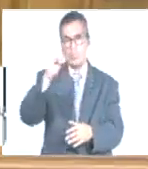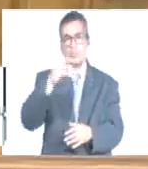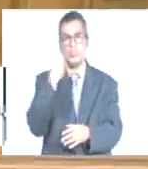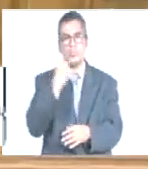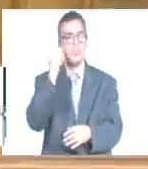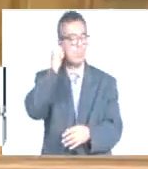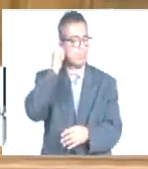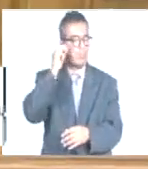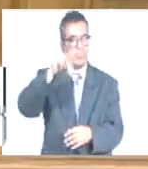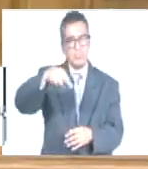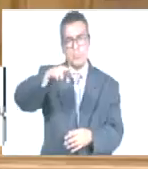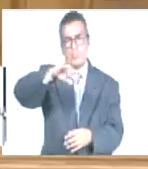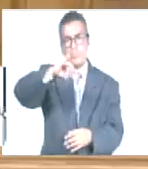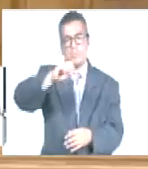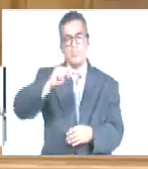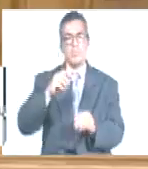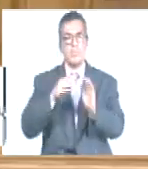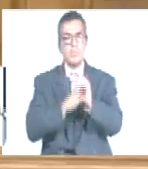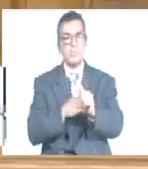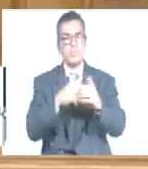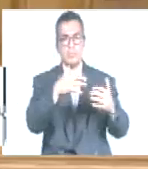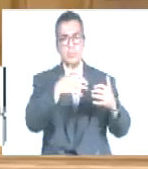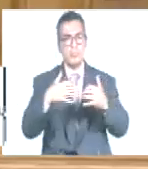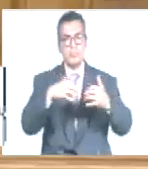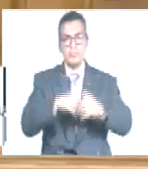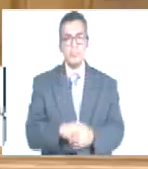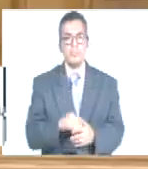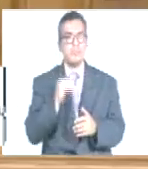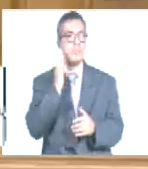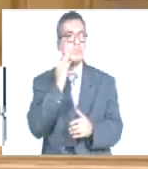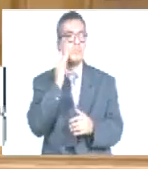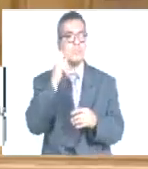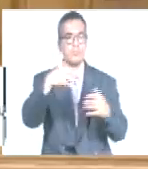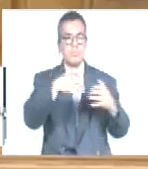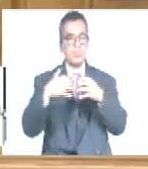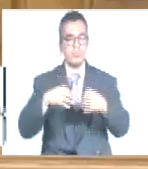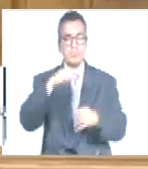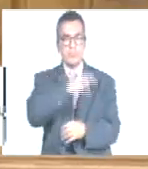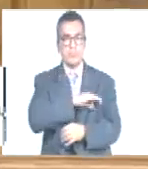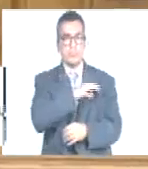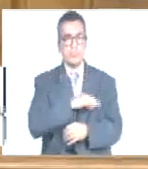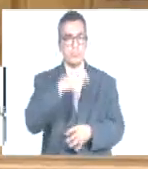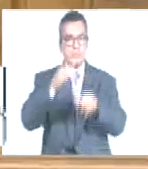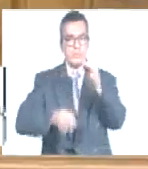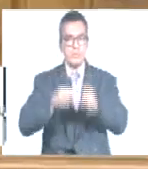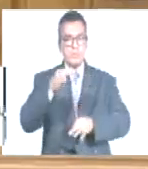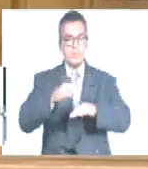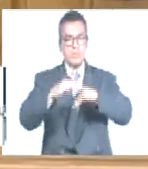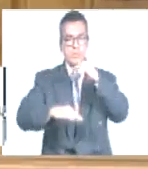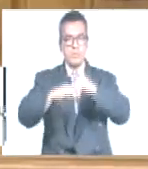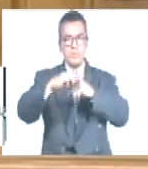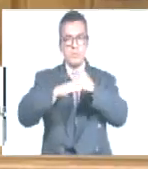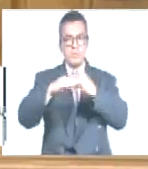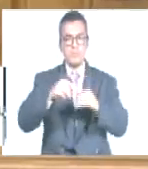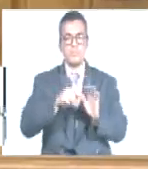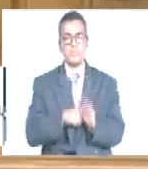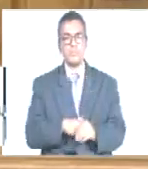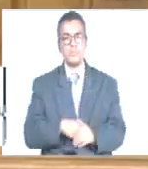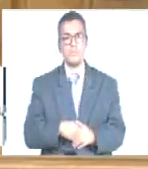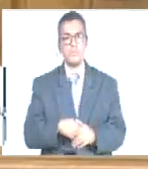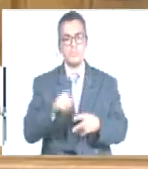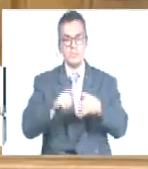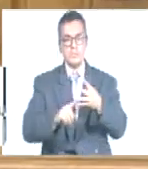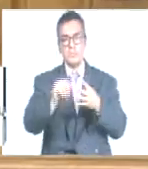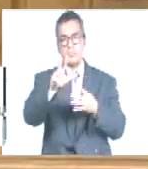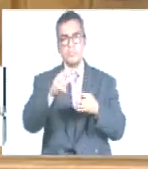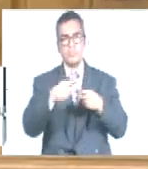joven María Herrera, como militantes combatientes y ejemplares de las luchas de la sociedad justa, equitativa y solidaria.